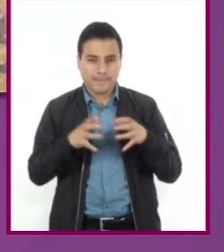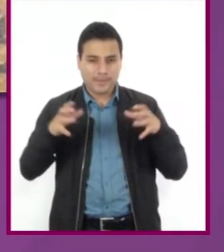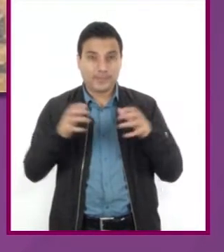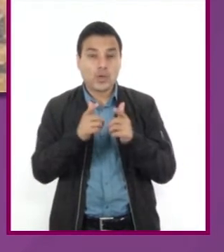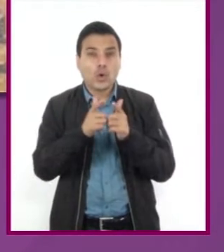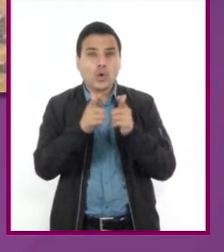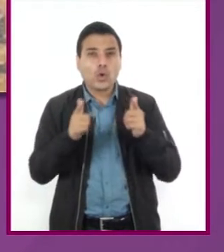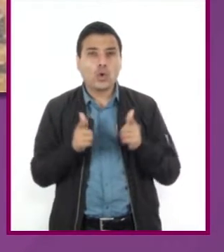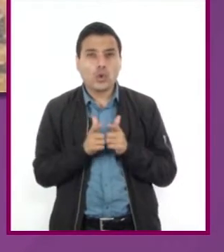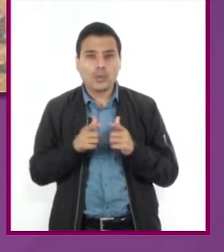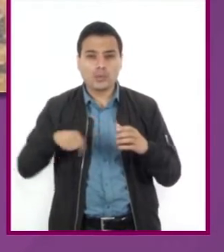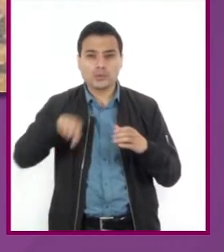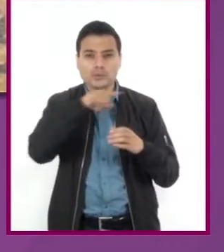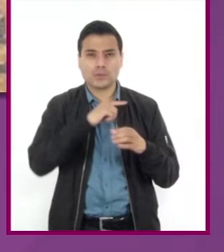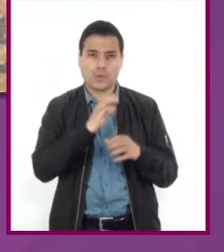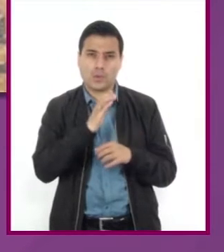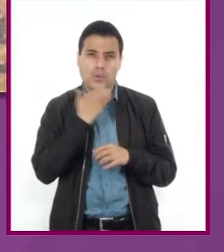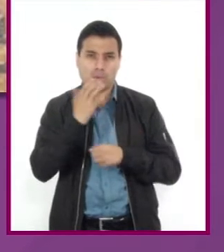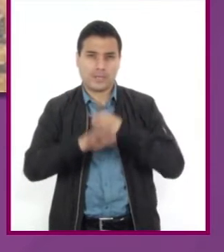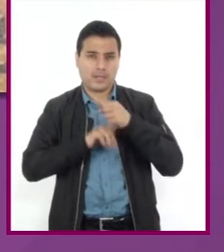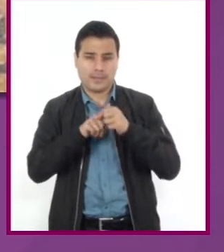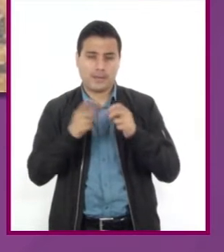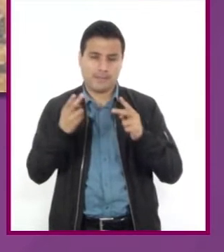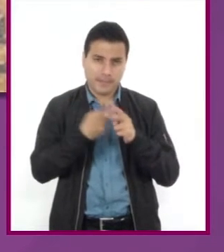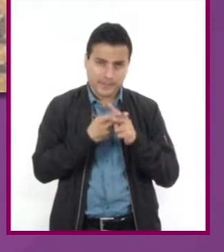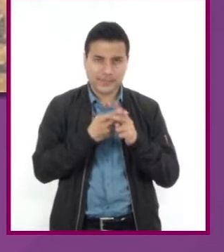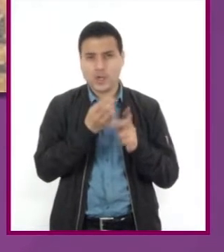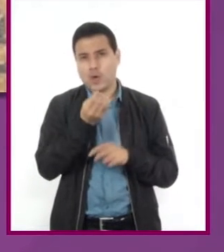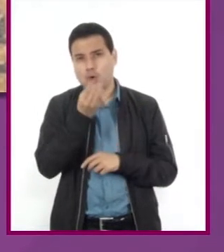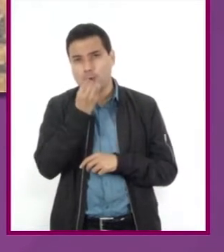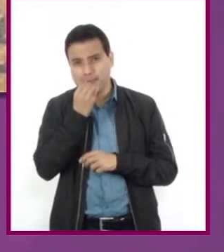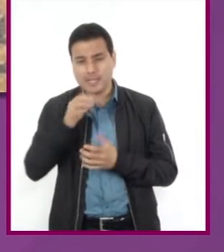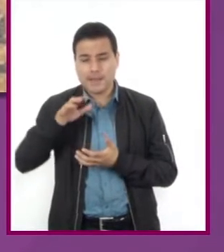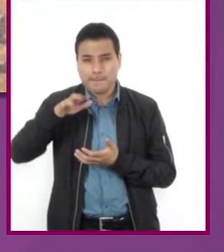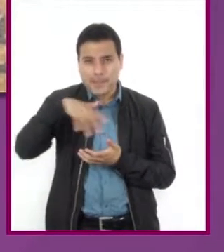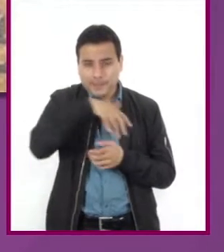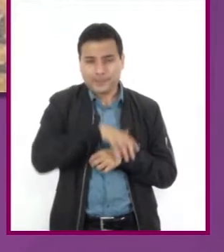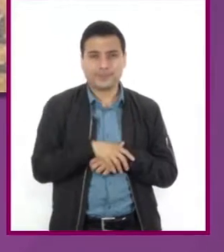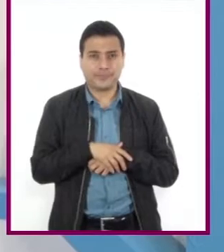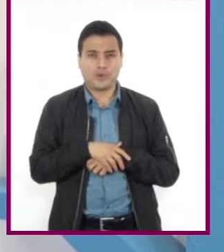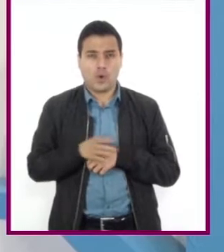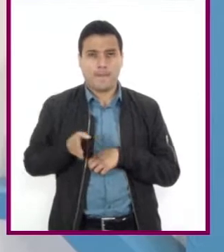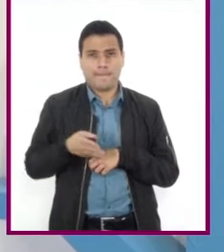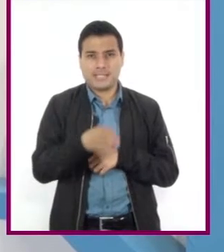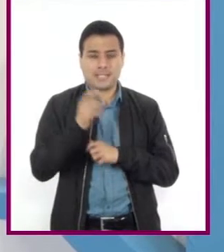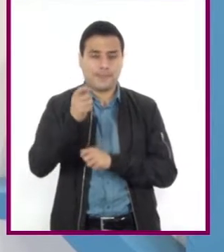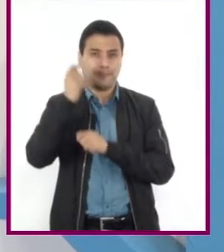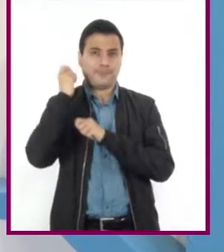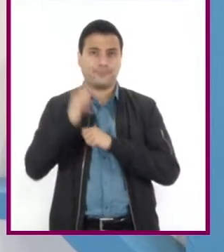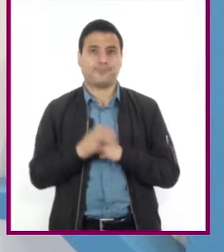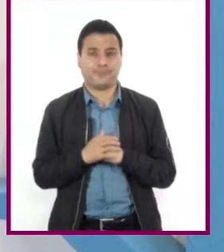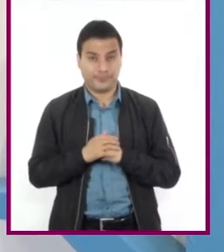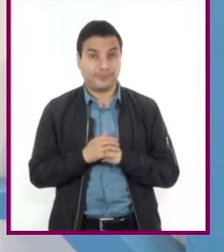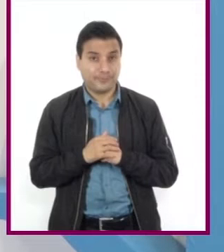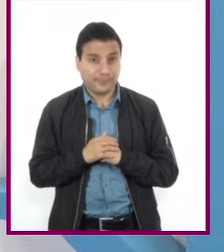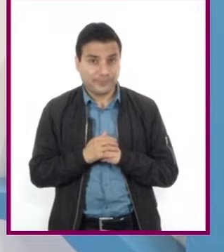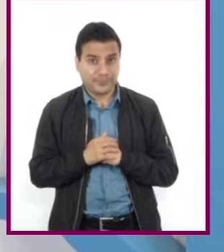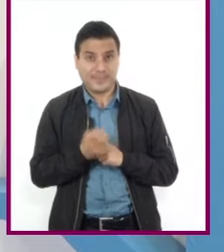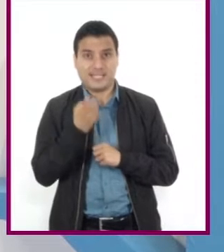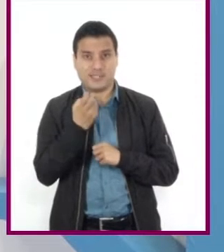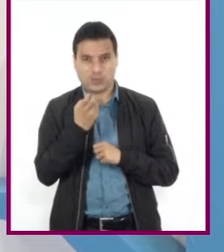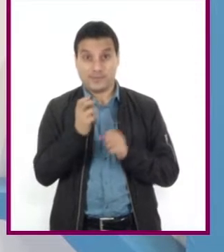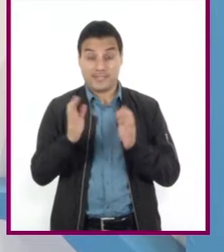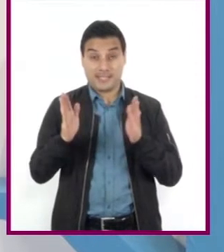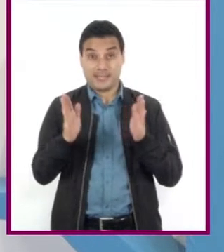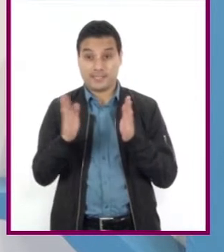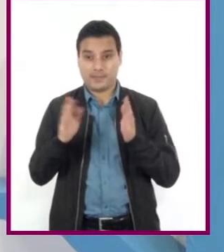grupos dedicados a la caza, la pesca y la recolección de alimentos. Este periodo abarcó los últimos milenios del Pleistoceno